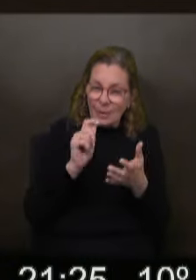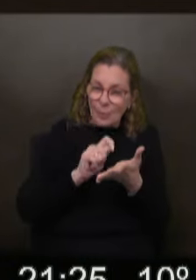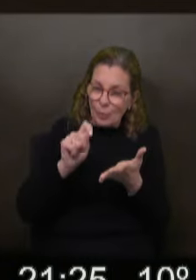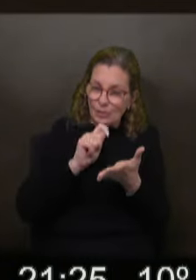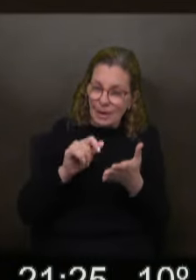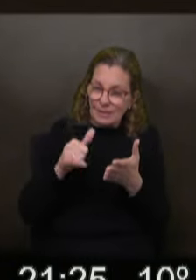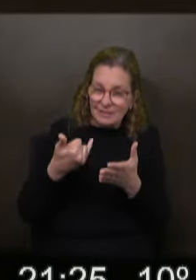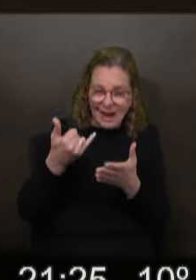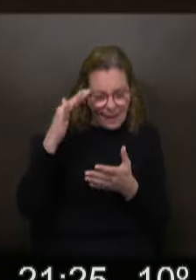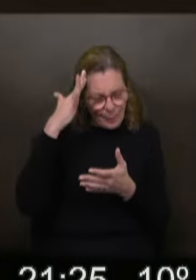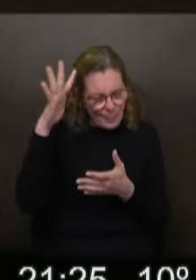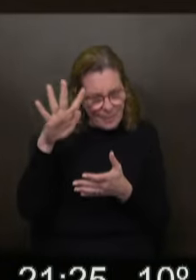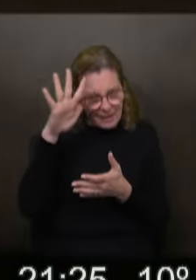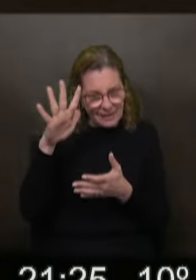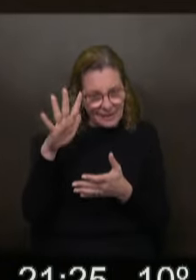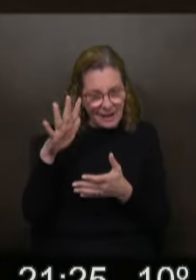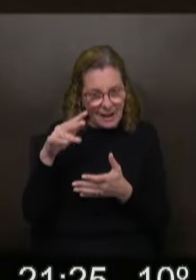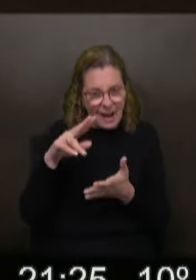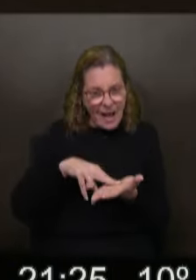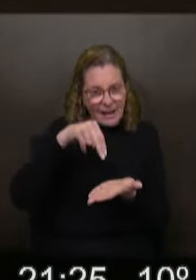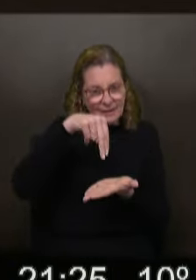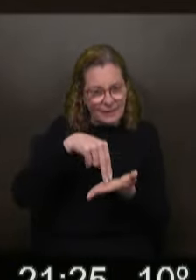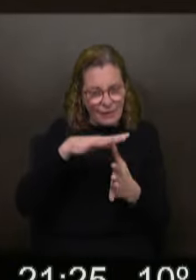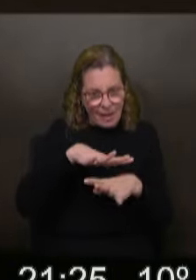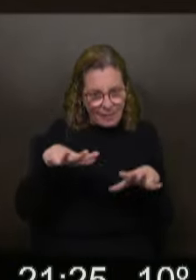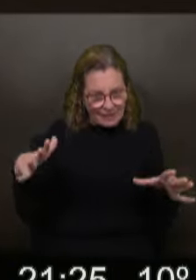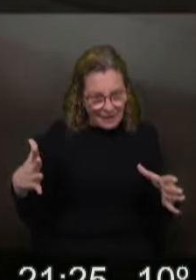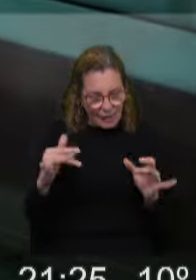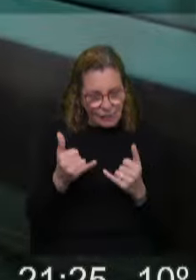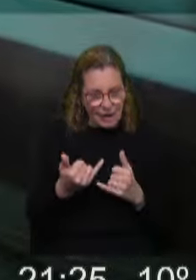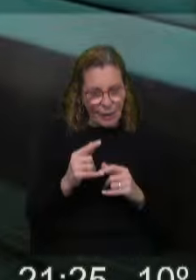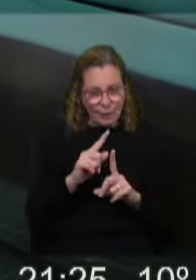componés imaginándote a un Martín Buscari arriba del escenario? Bueno. ¿O no?